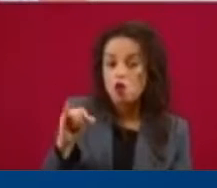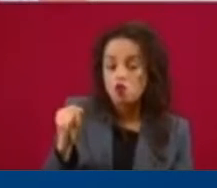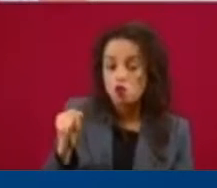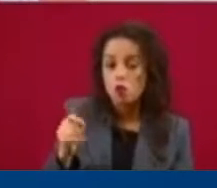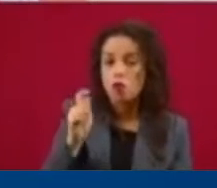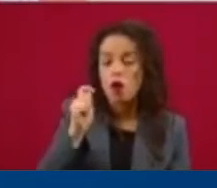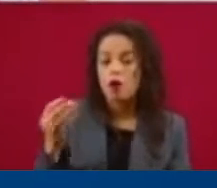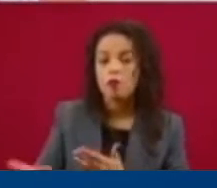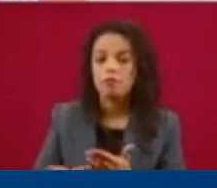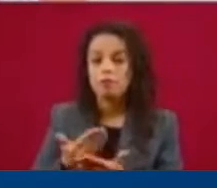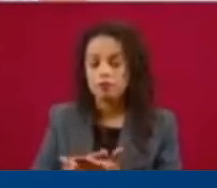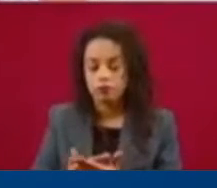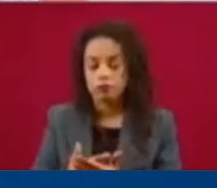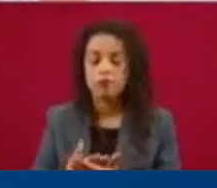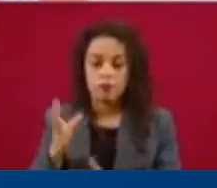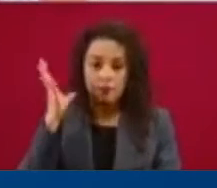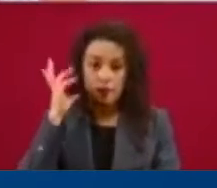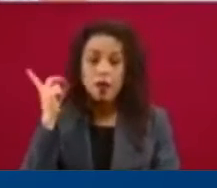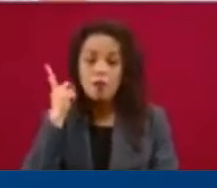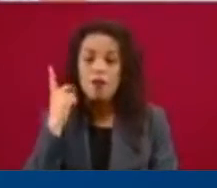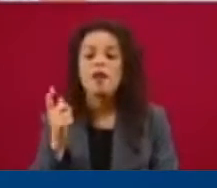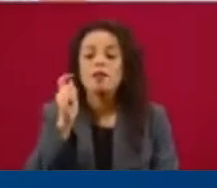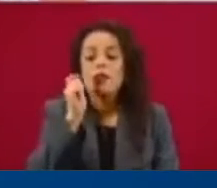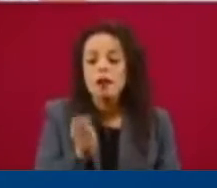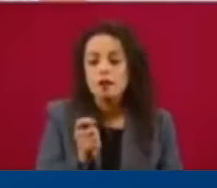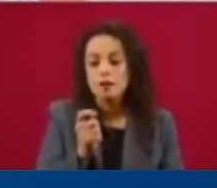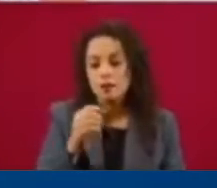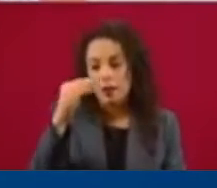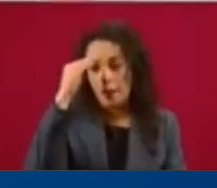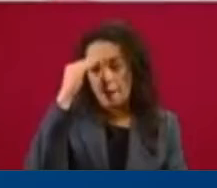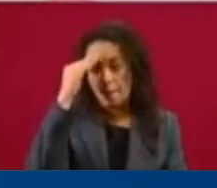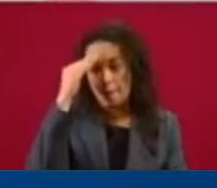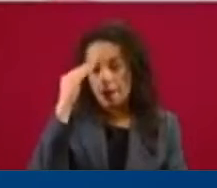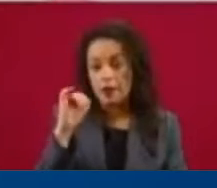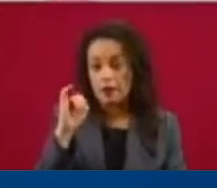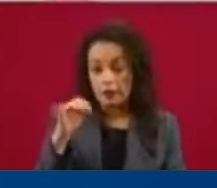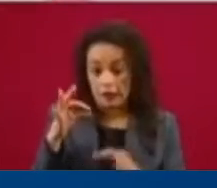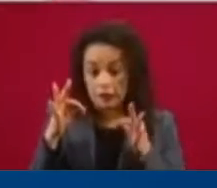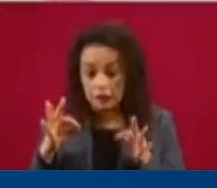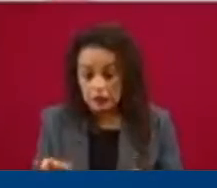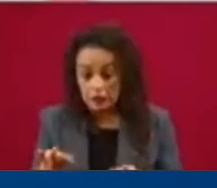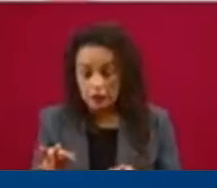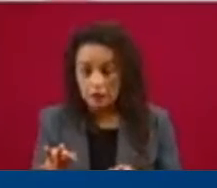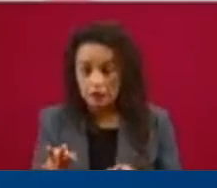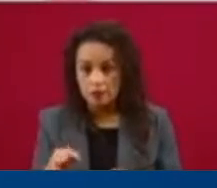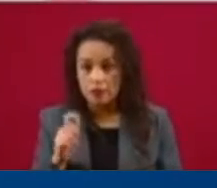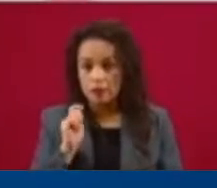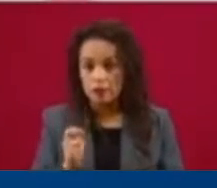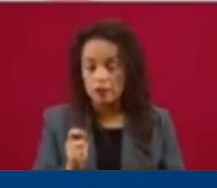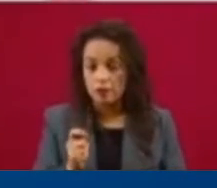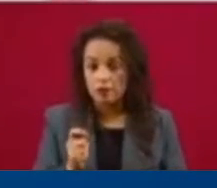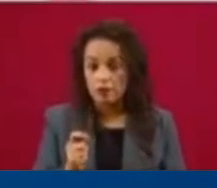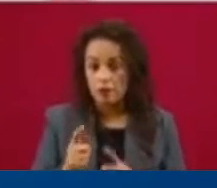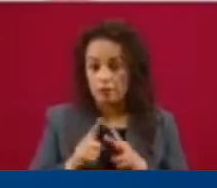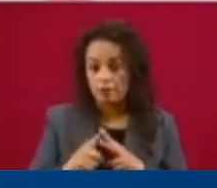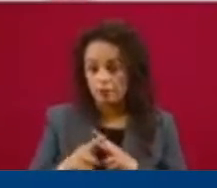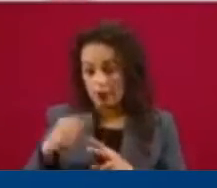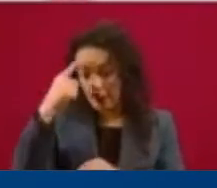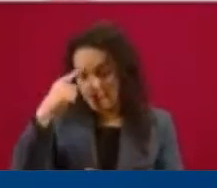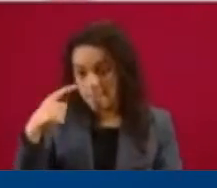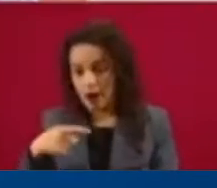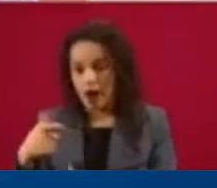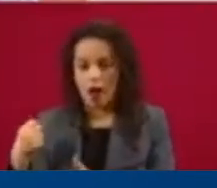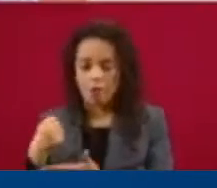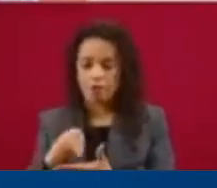seno ideológico screeners que dentro del sistema capitalista acepta posibilidad de la gestación de una crisis y por último los más